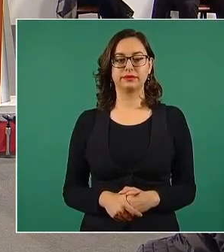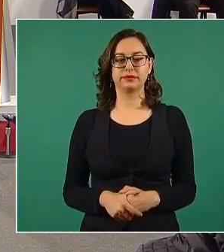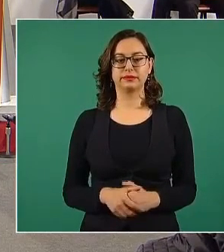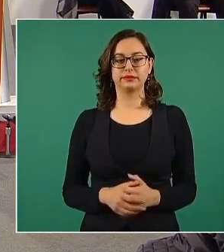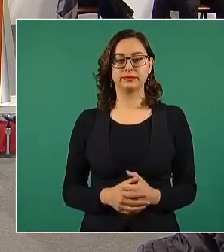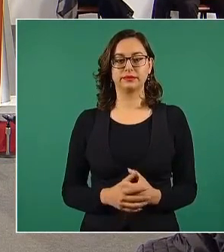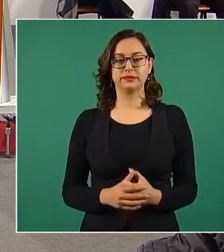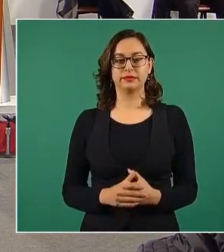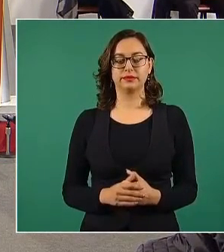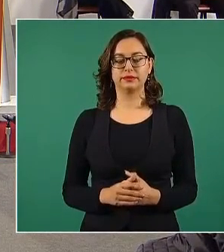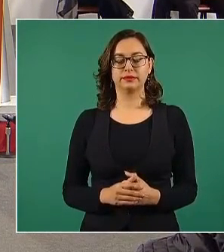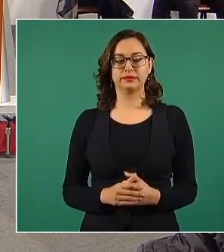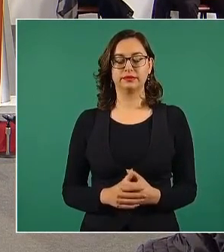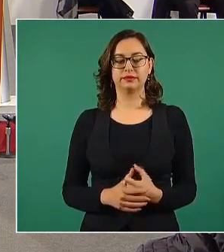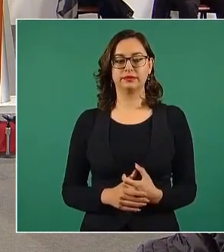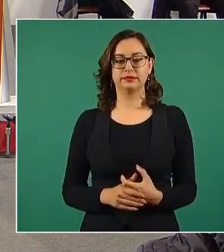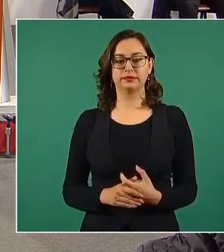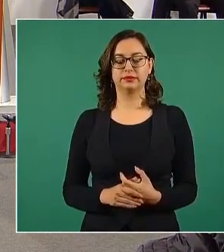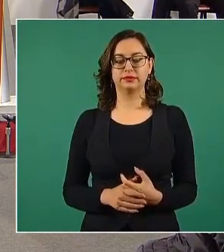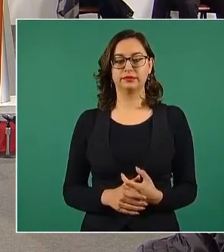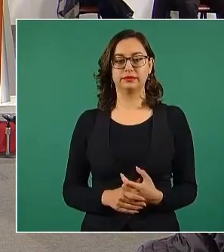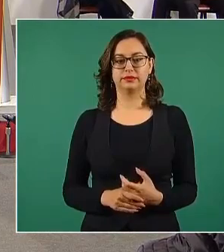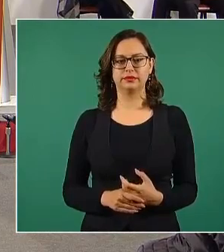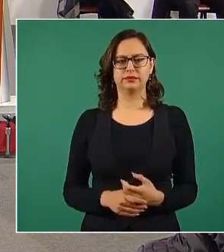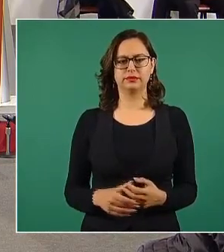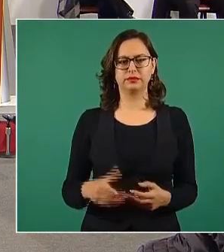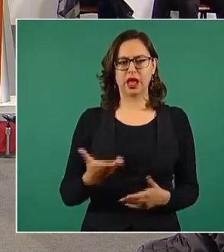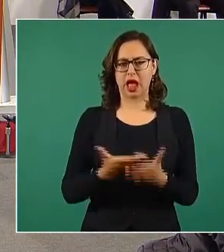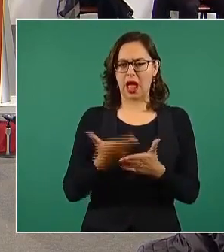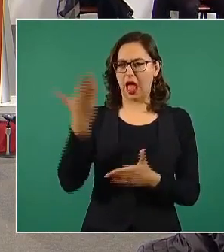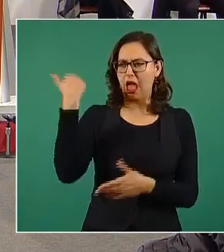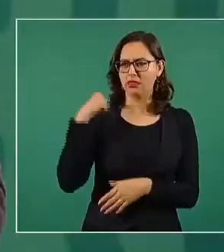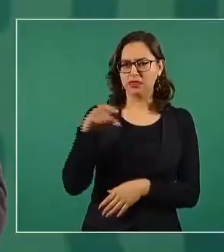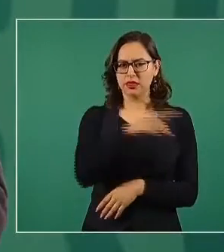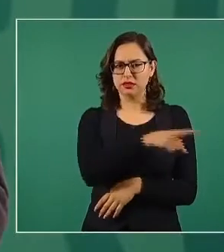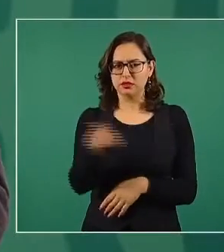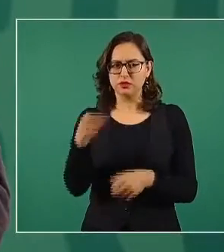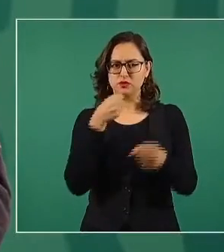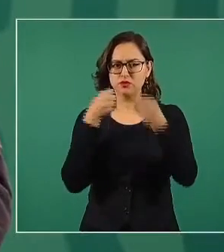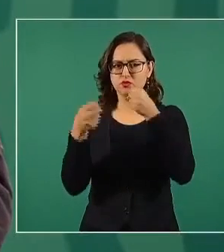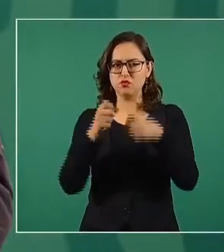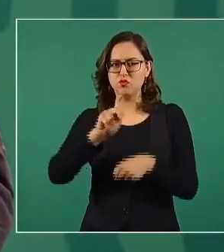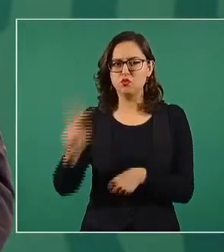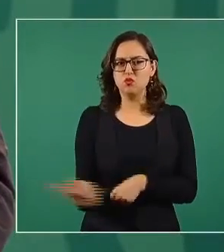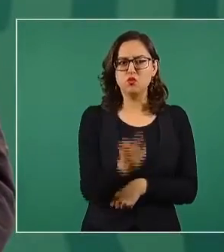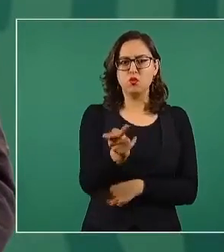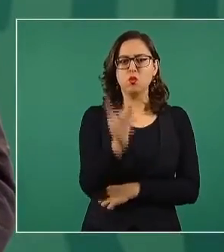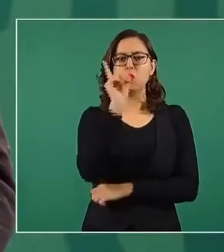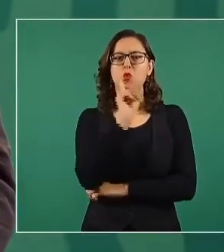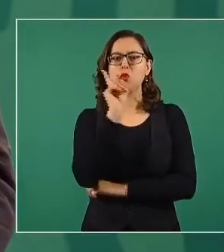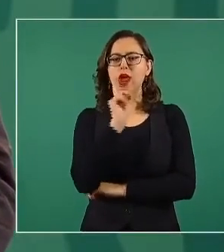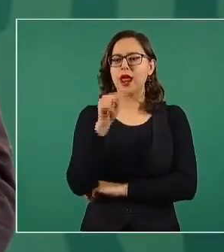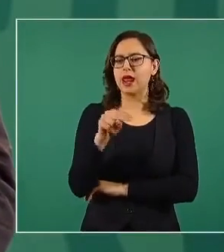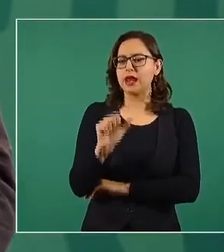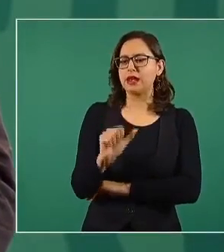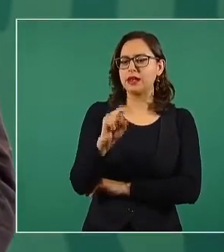A propósito de una pregunta de una de ustedes, Nancy Flores,